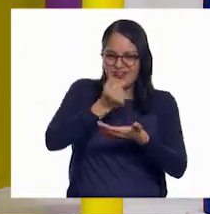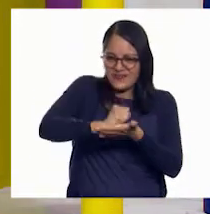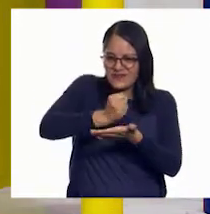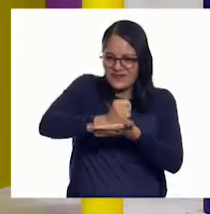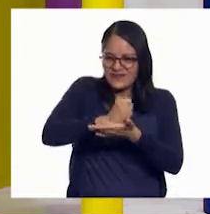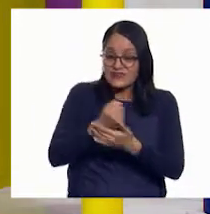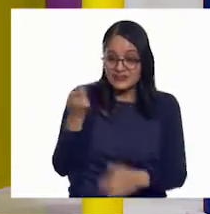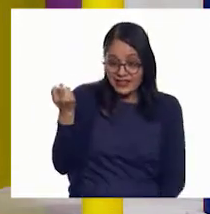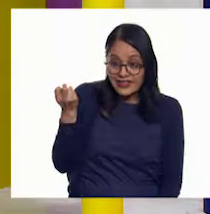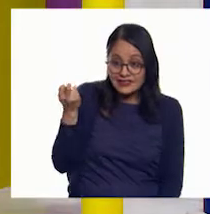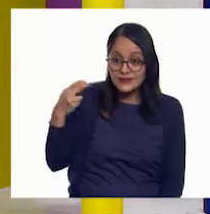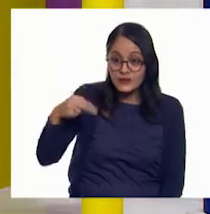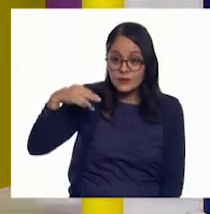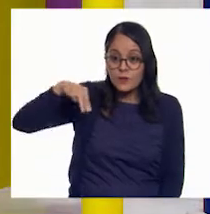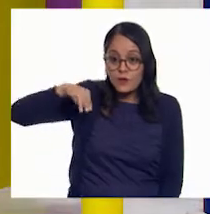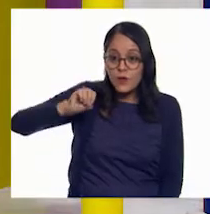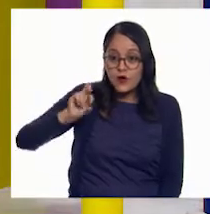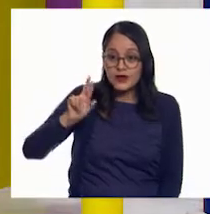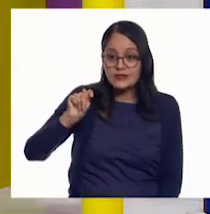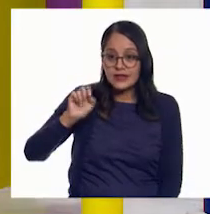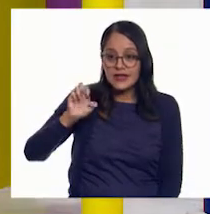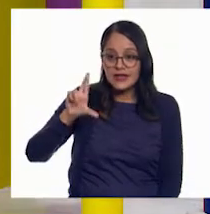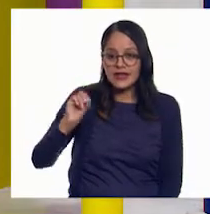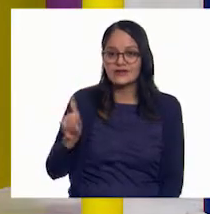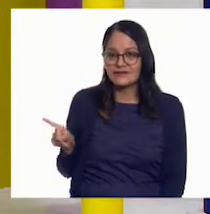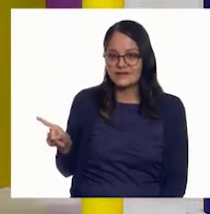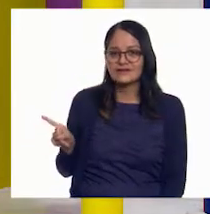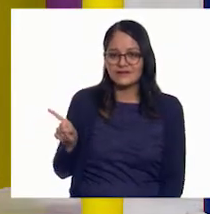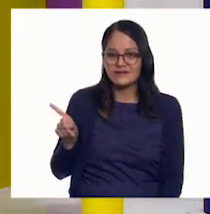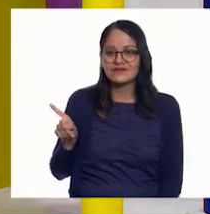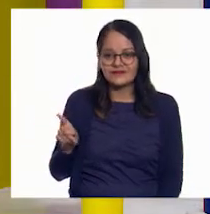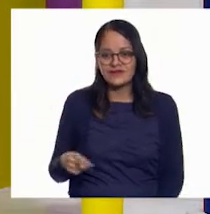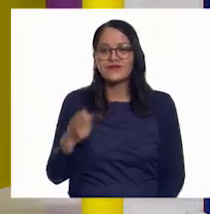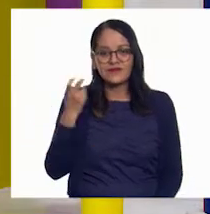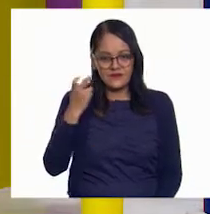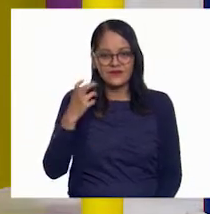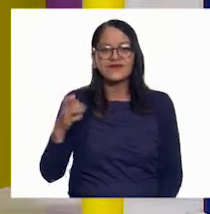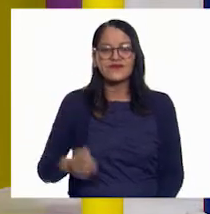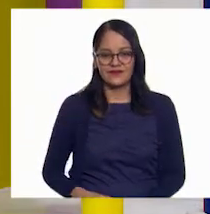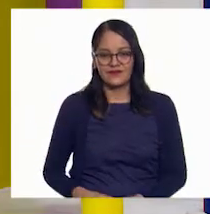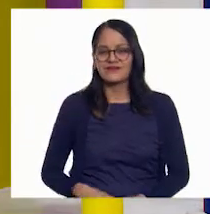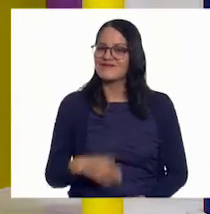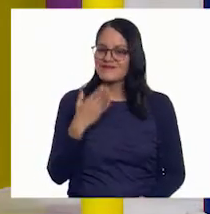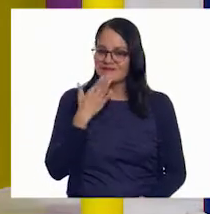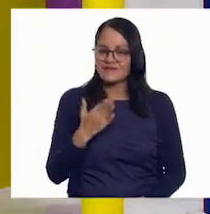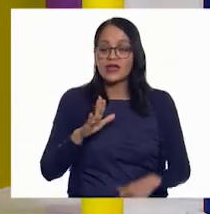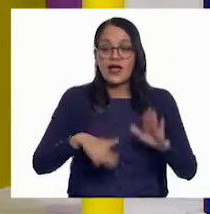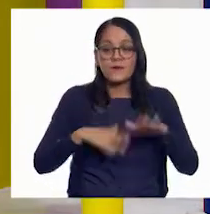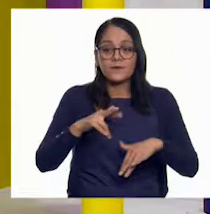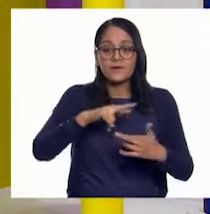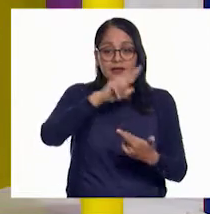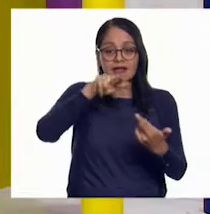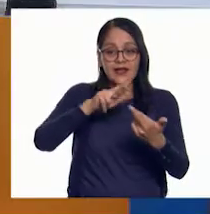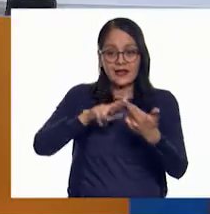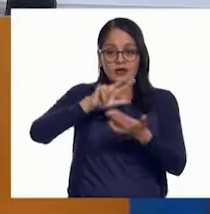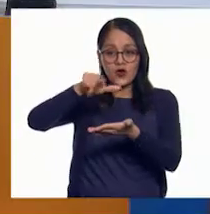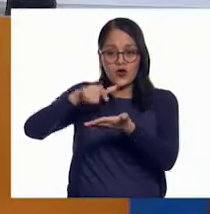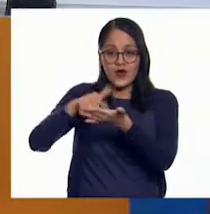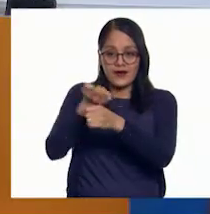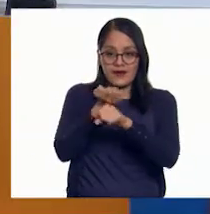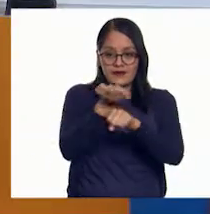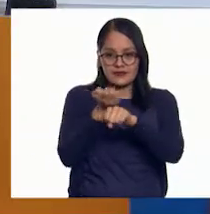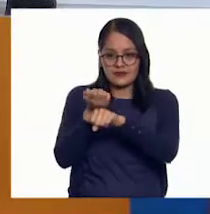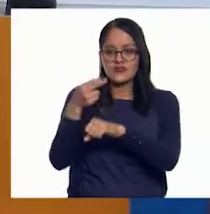es el mortero? Así es, ese es el mortero. También en algunas regiones... ¿Como este? Muy bien, en algunas regiones lo conocemos